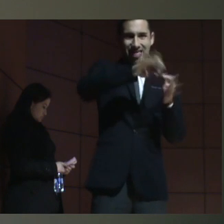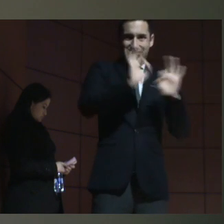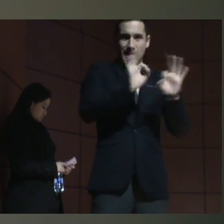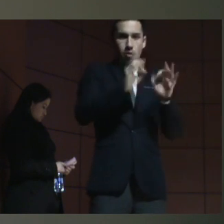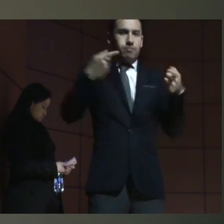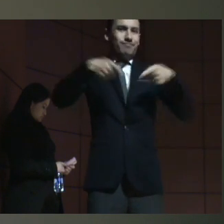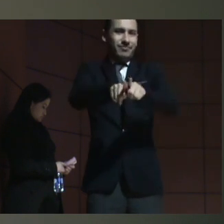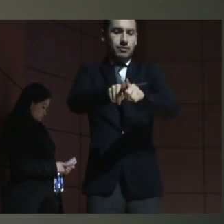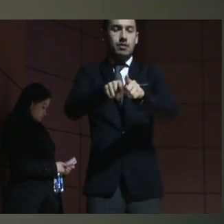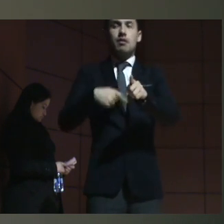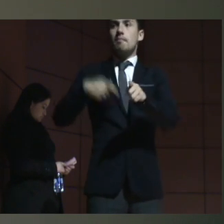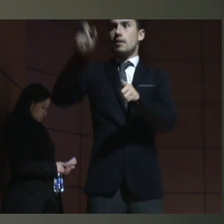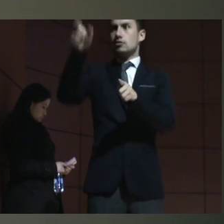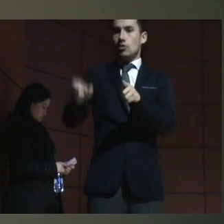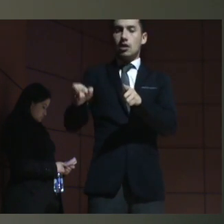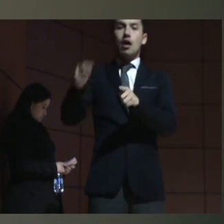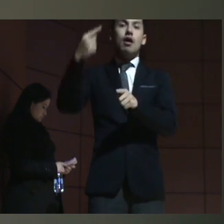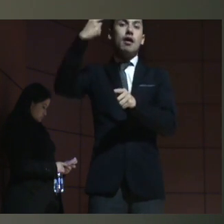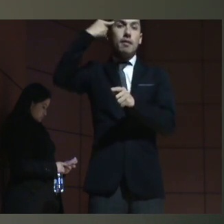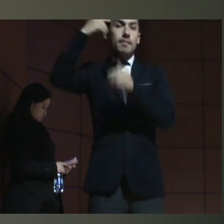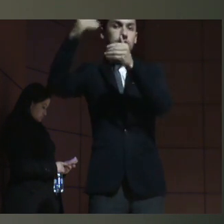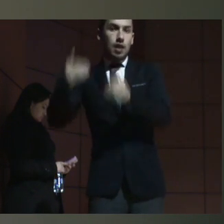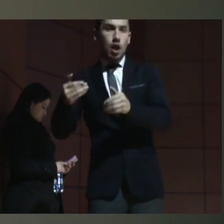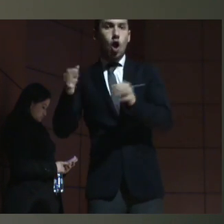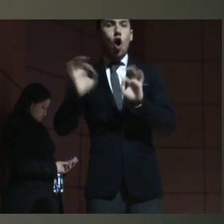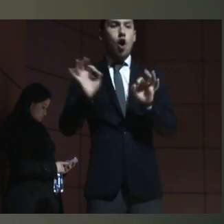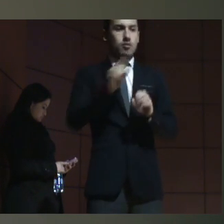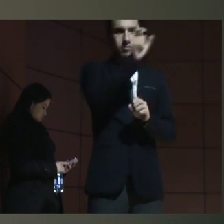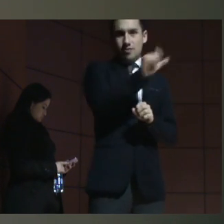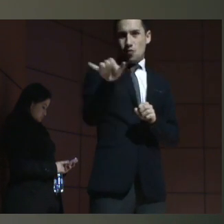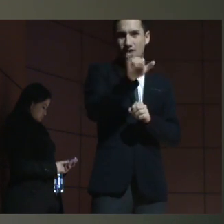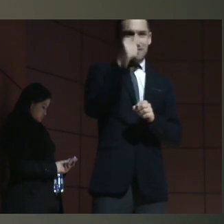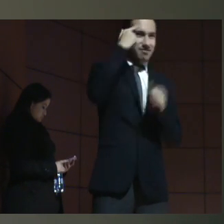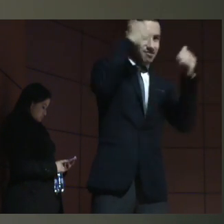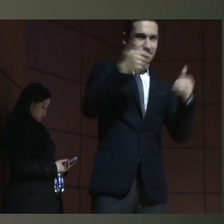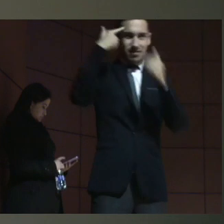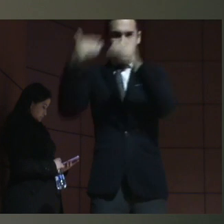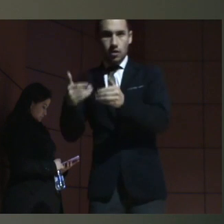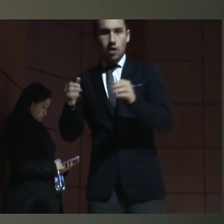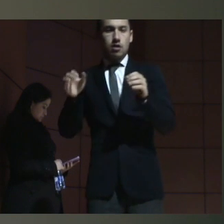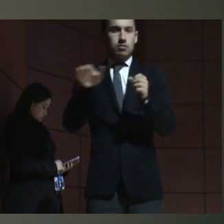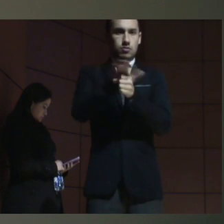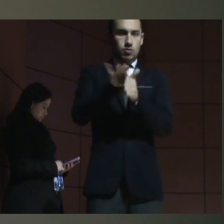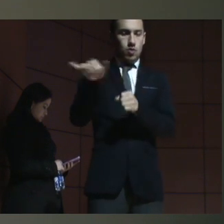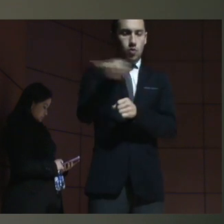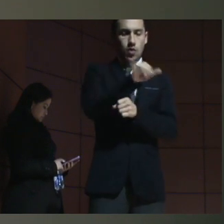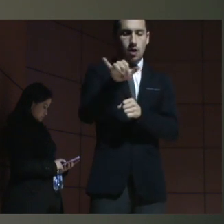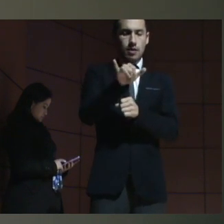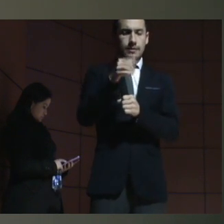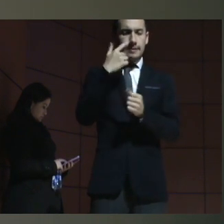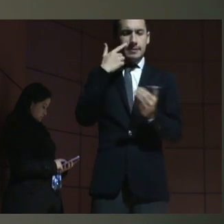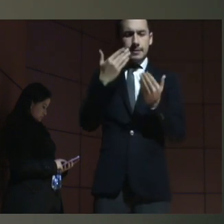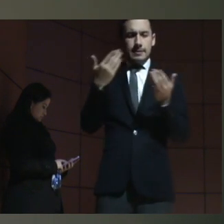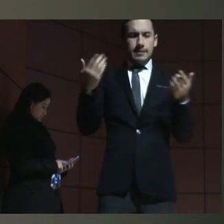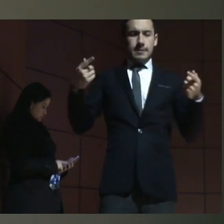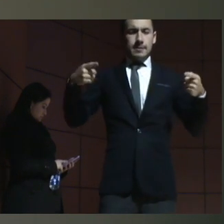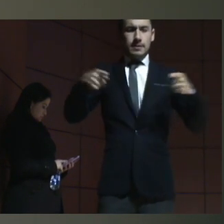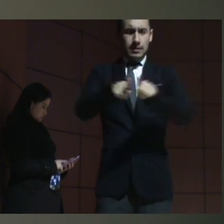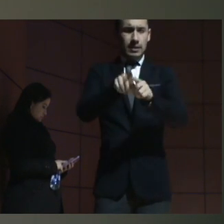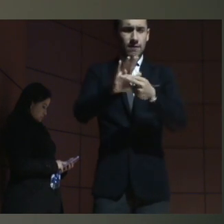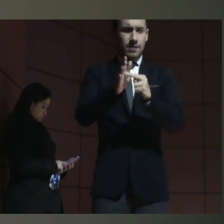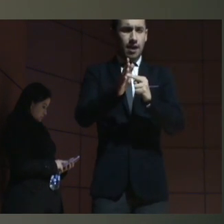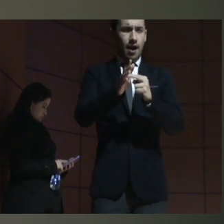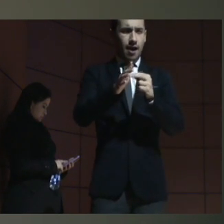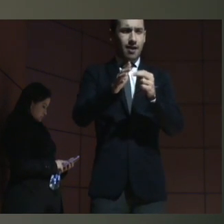persona con una discapacidad mental o con dos personas en igual condición necesariamente